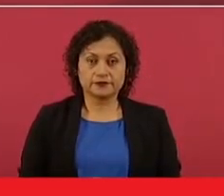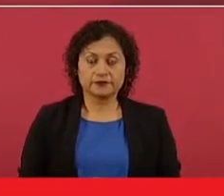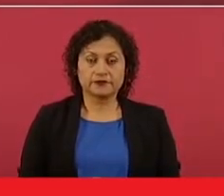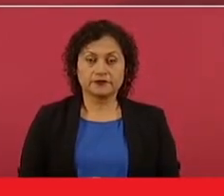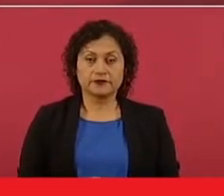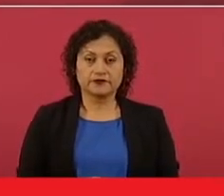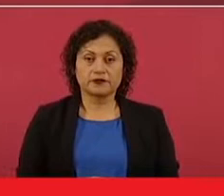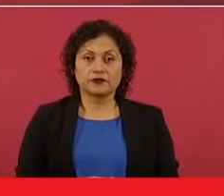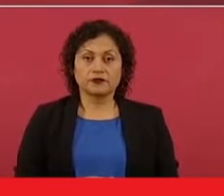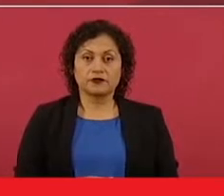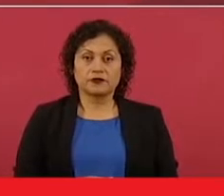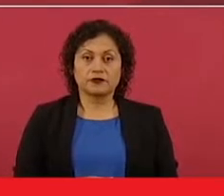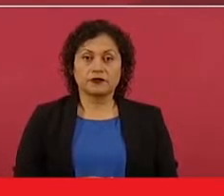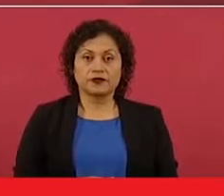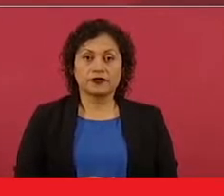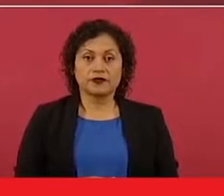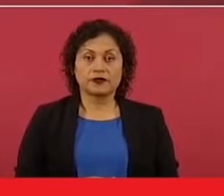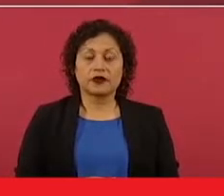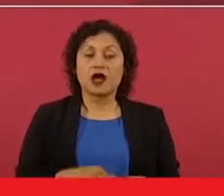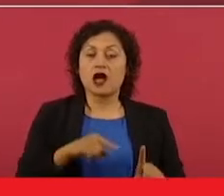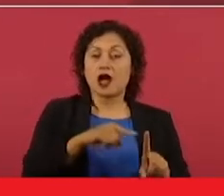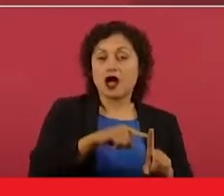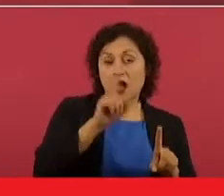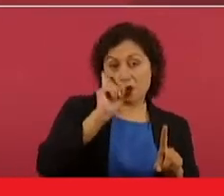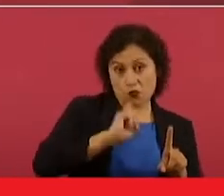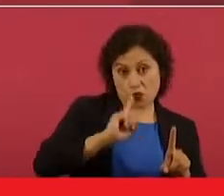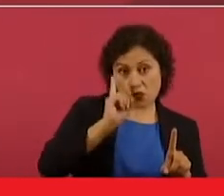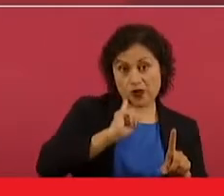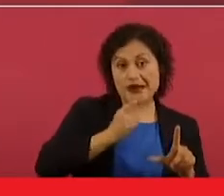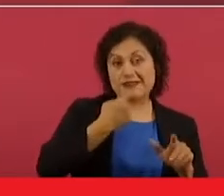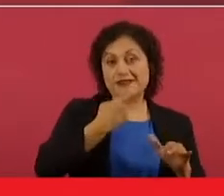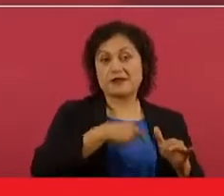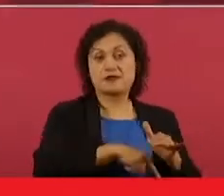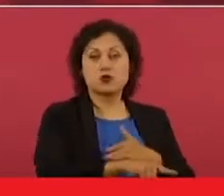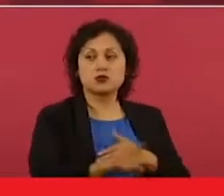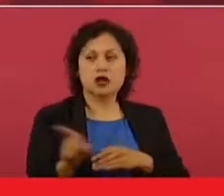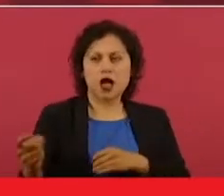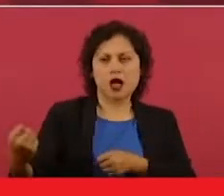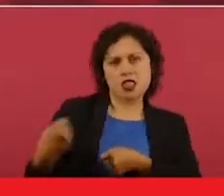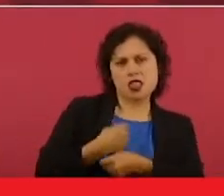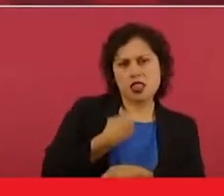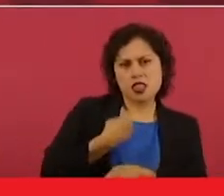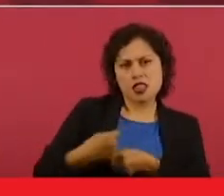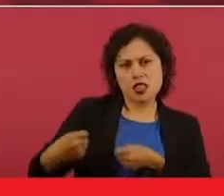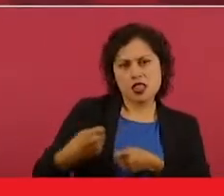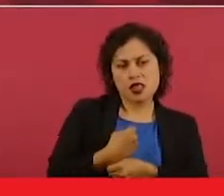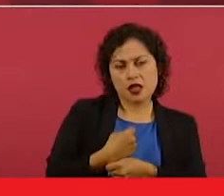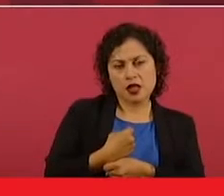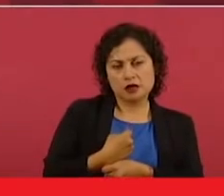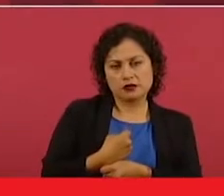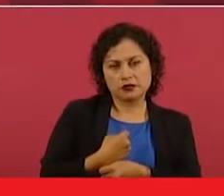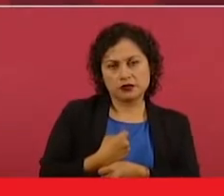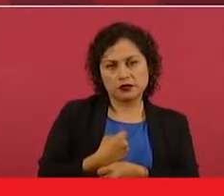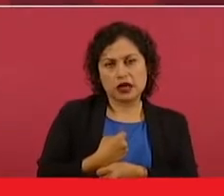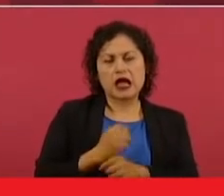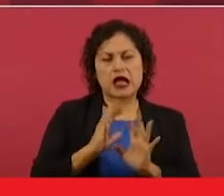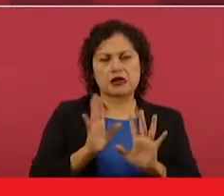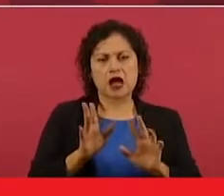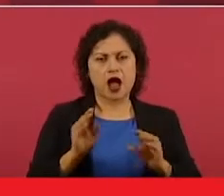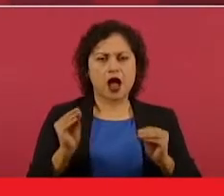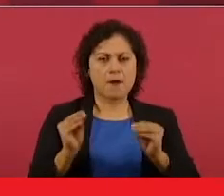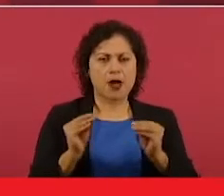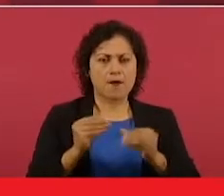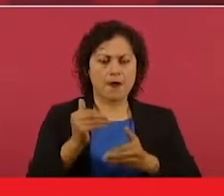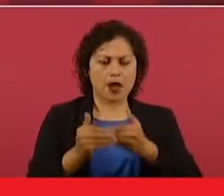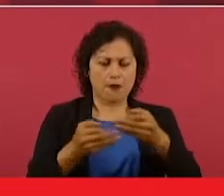acusaban, la señora acusaba de maltrato, y bueno, ya resolvieron los jueces, pero todo